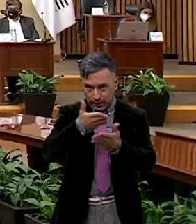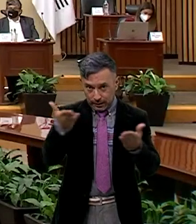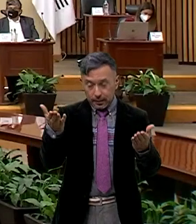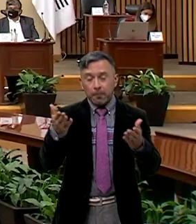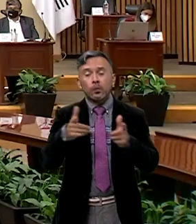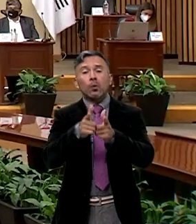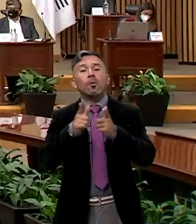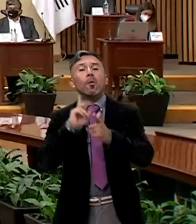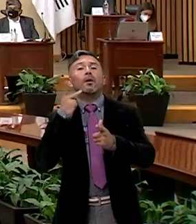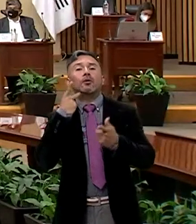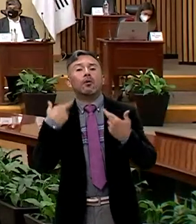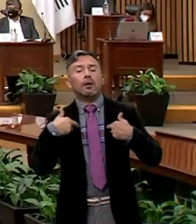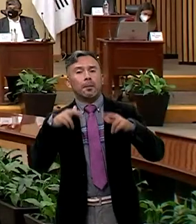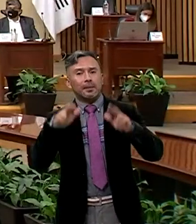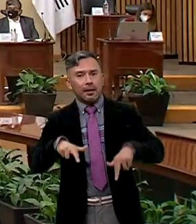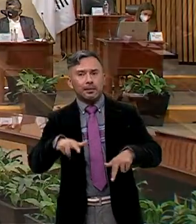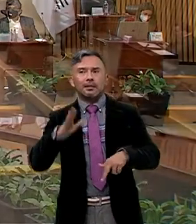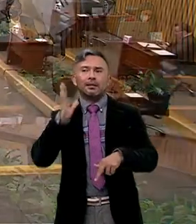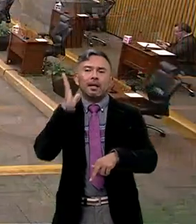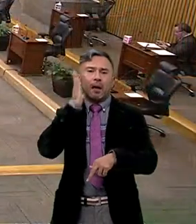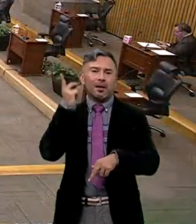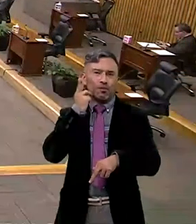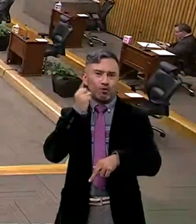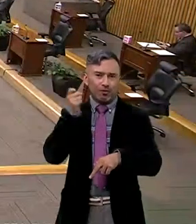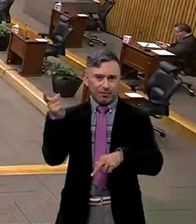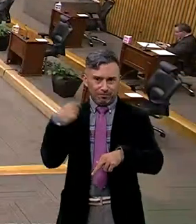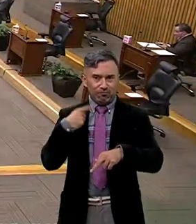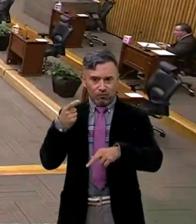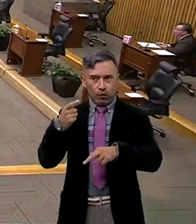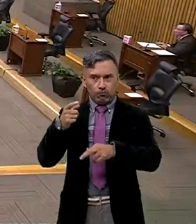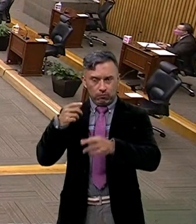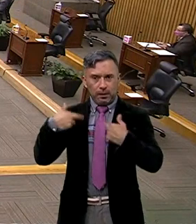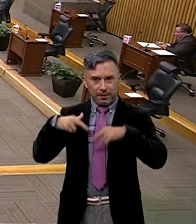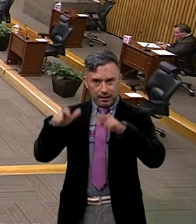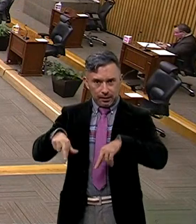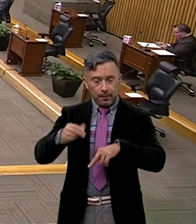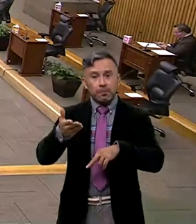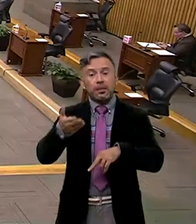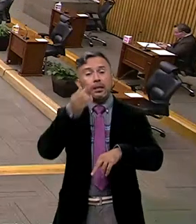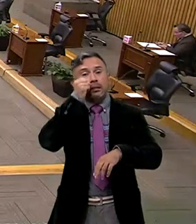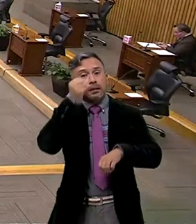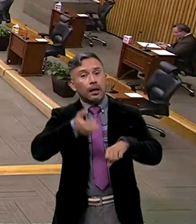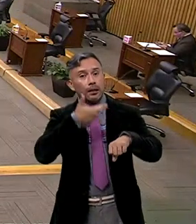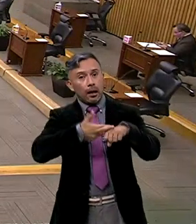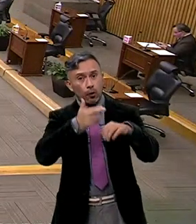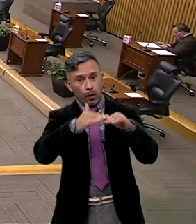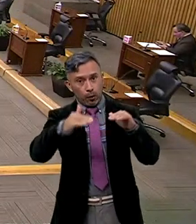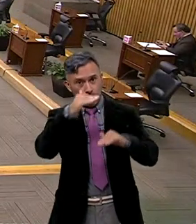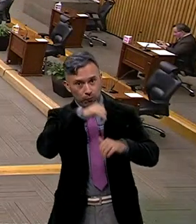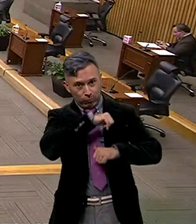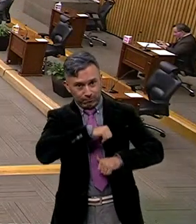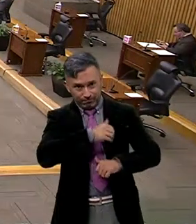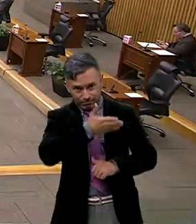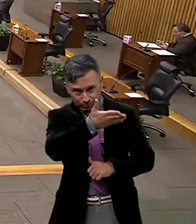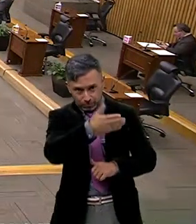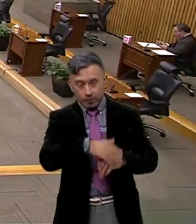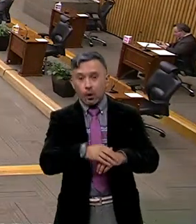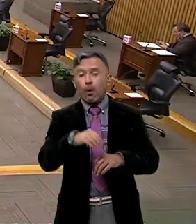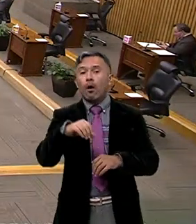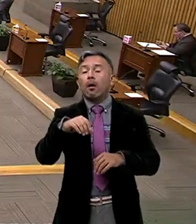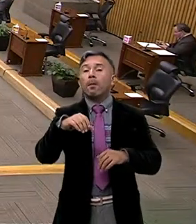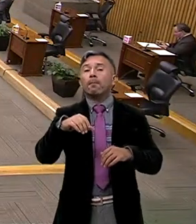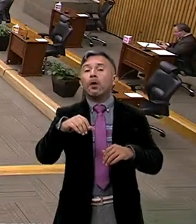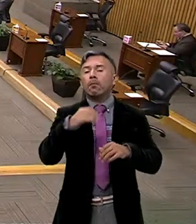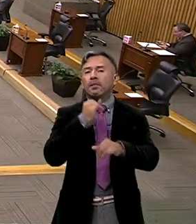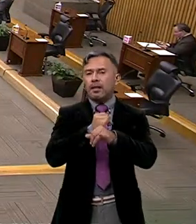políticos y después legislativo señor secretario ejecutivo y a todos los que nos ven y oyen de